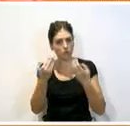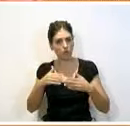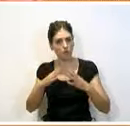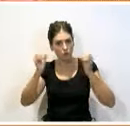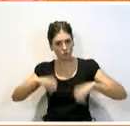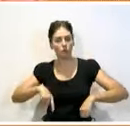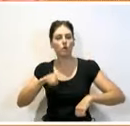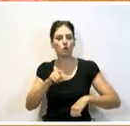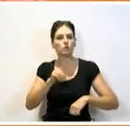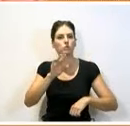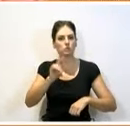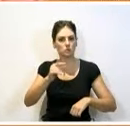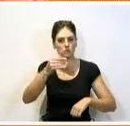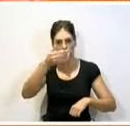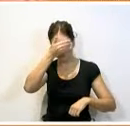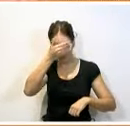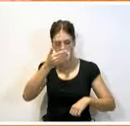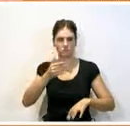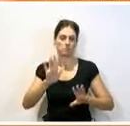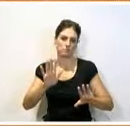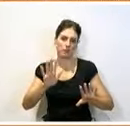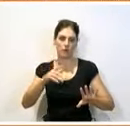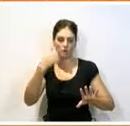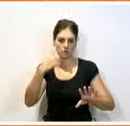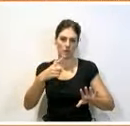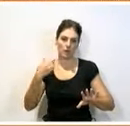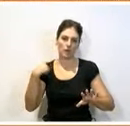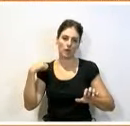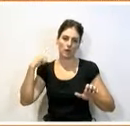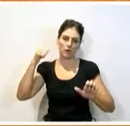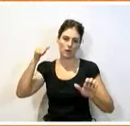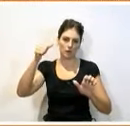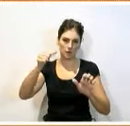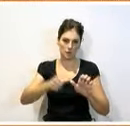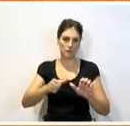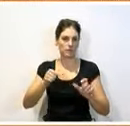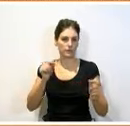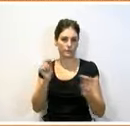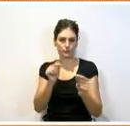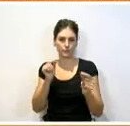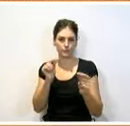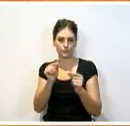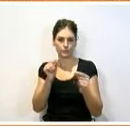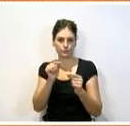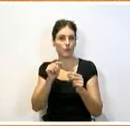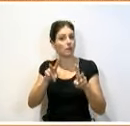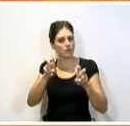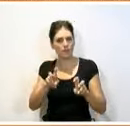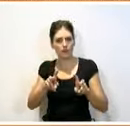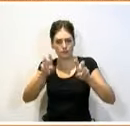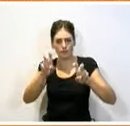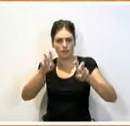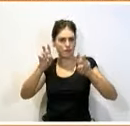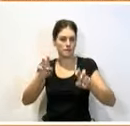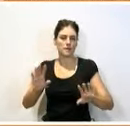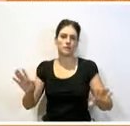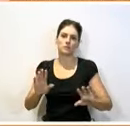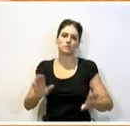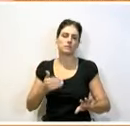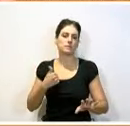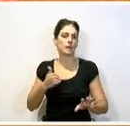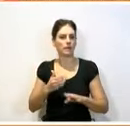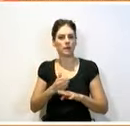sí que es ponerse la venda antes de los ojos, pero ya son muchos años los que llevamos discutiendo sobre este tema. Entonces, pues vaya de